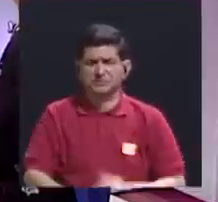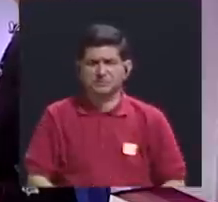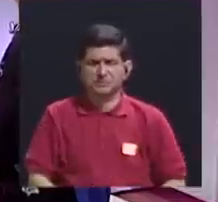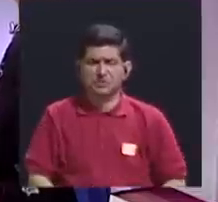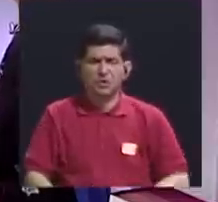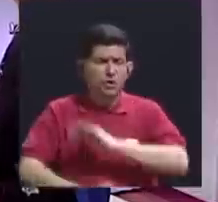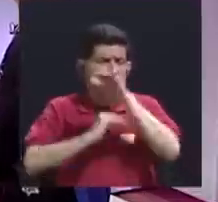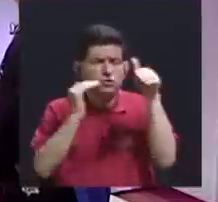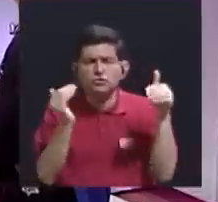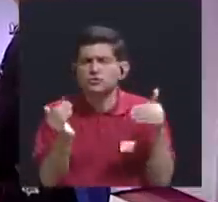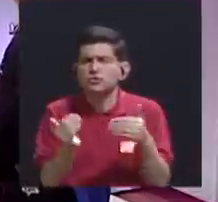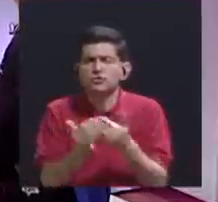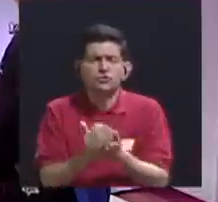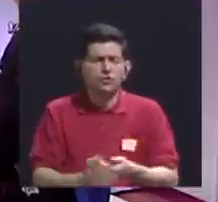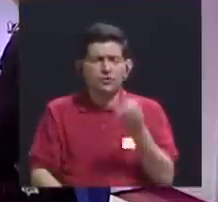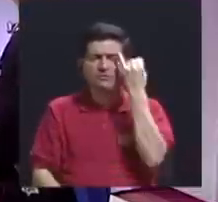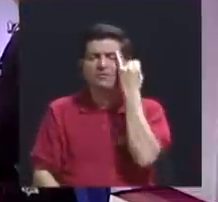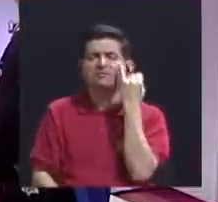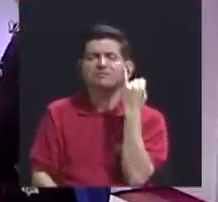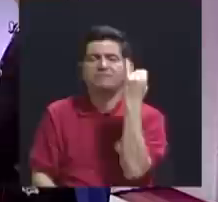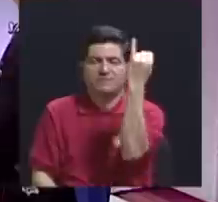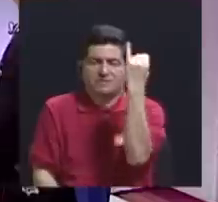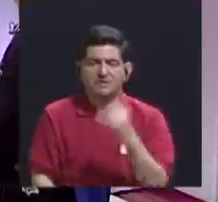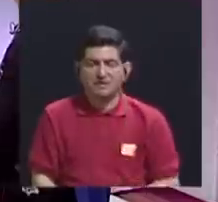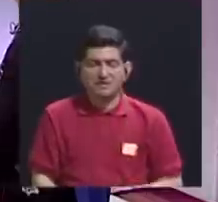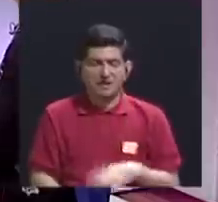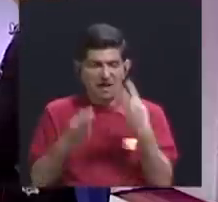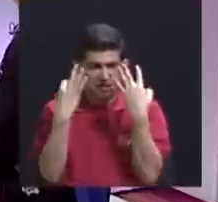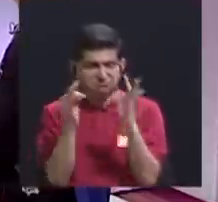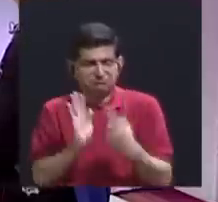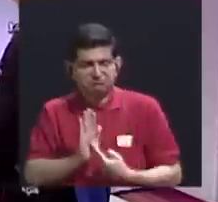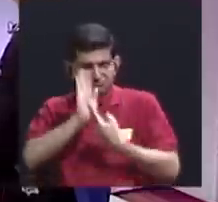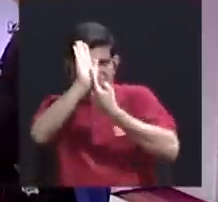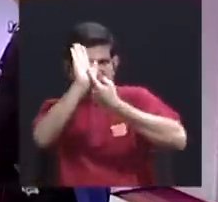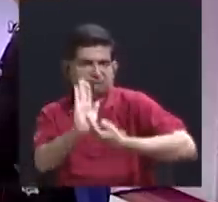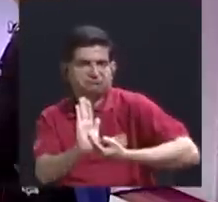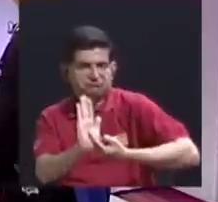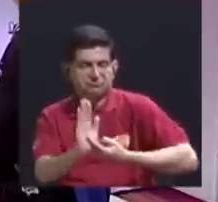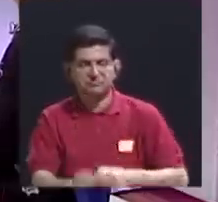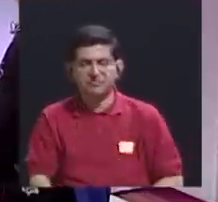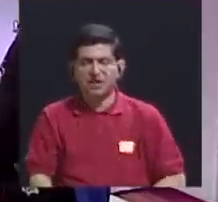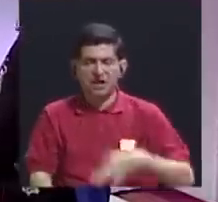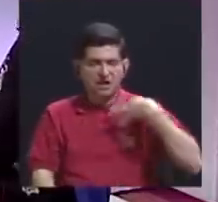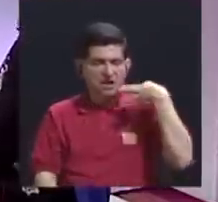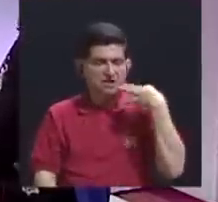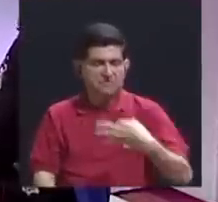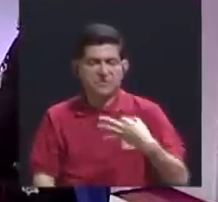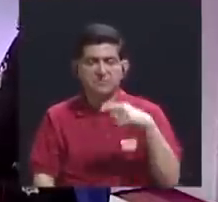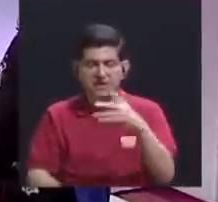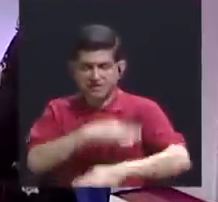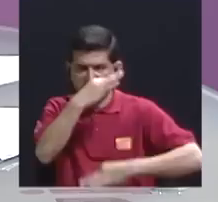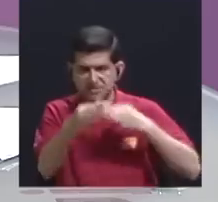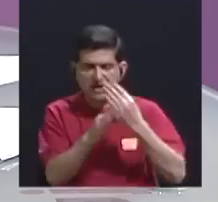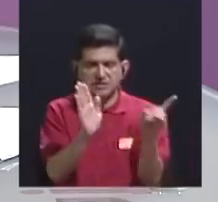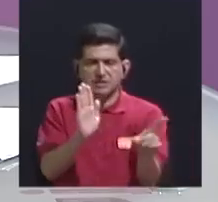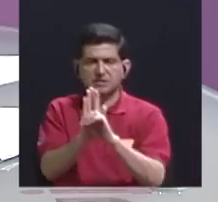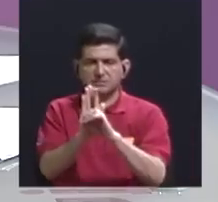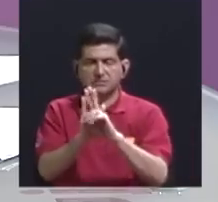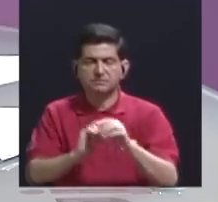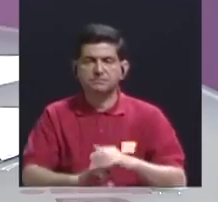cualquier iniciativa que apunte a la consolidación de este tipo de